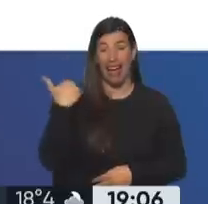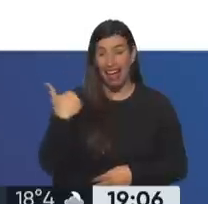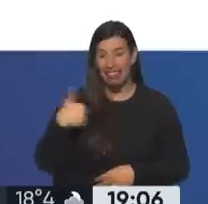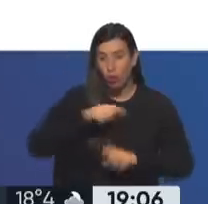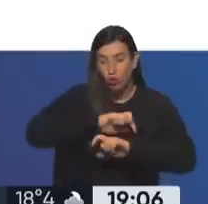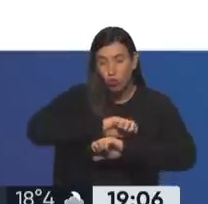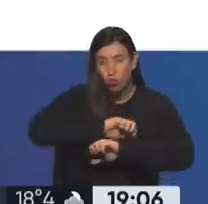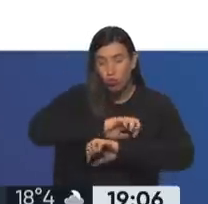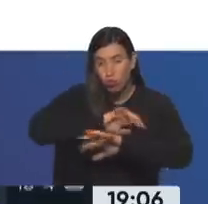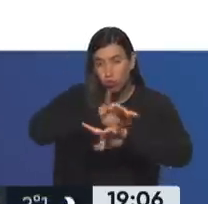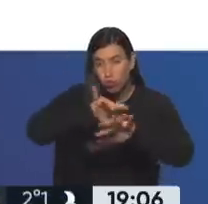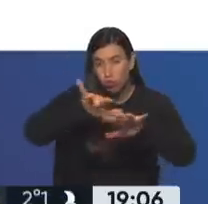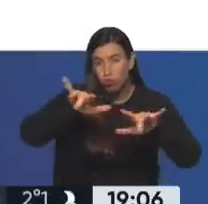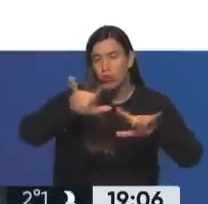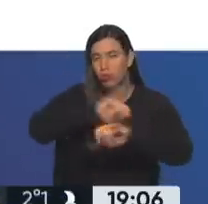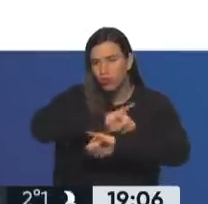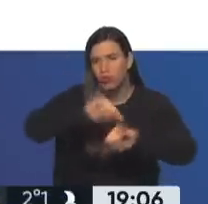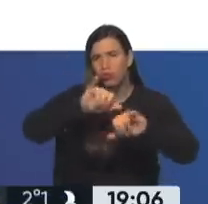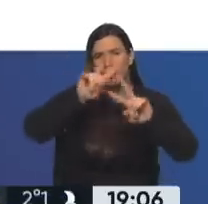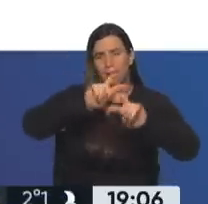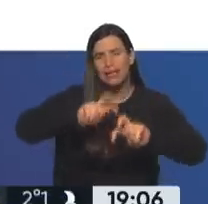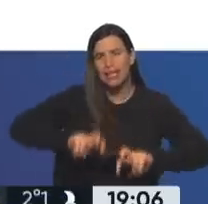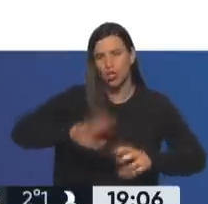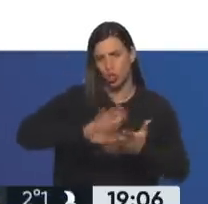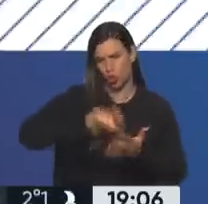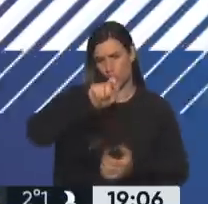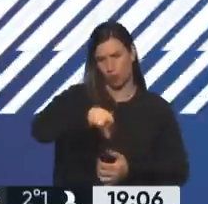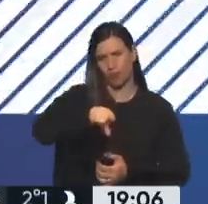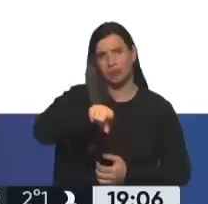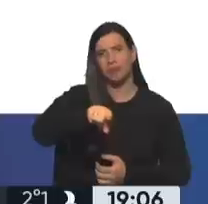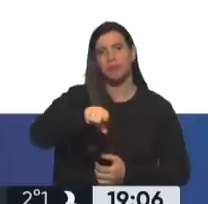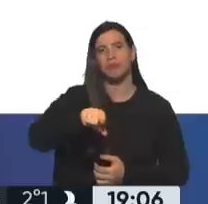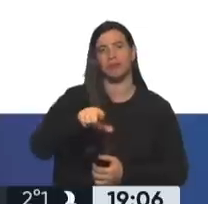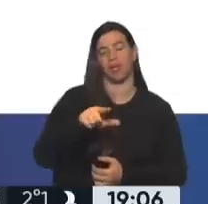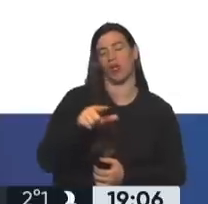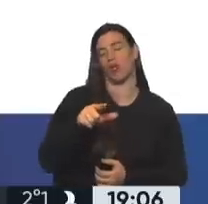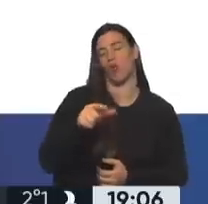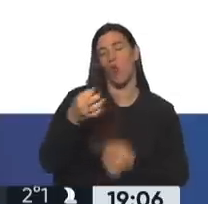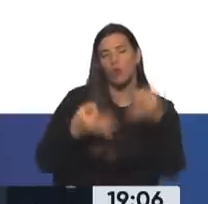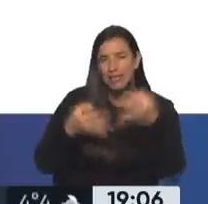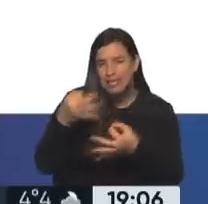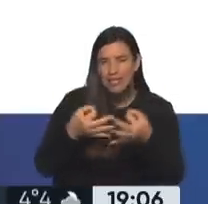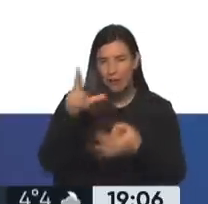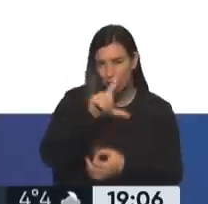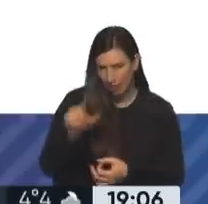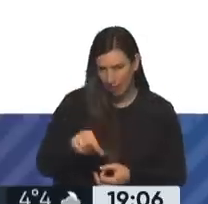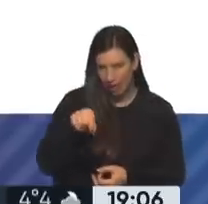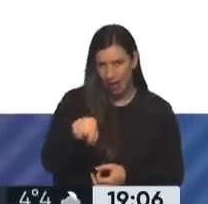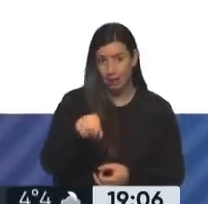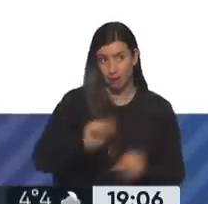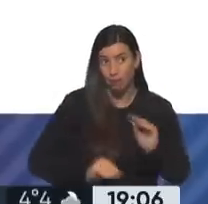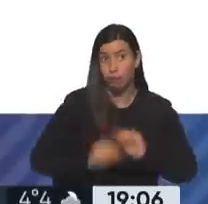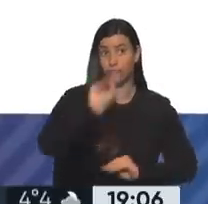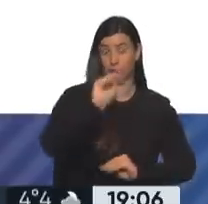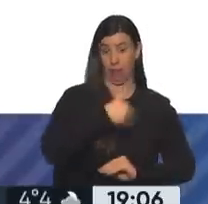de una investigación que se está llevando adelante en la Justicia Federal, sube Susana Trimarco, madre de